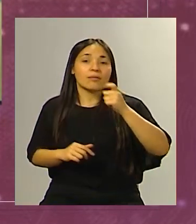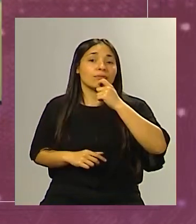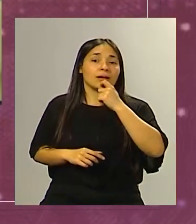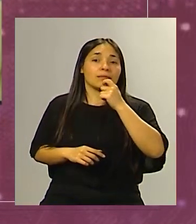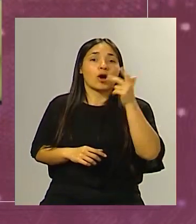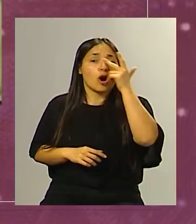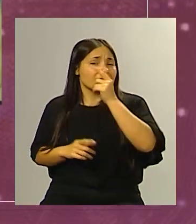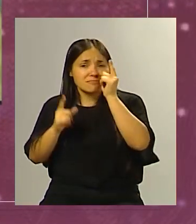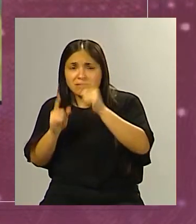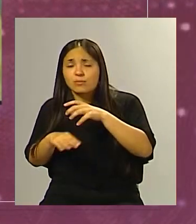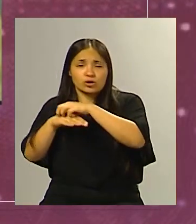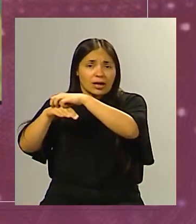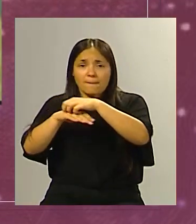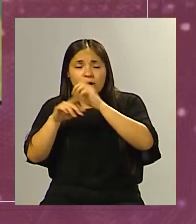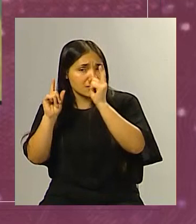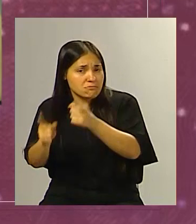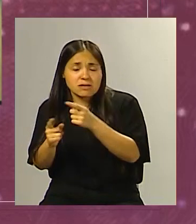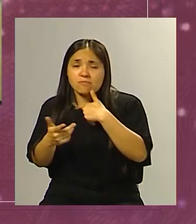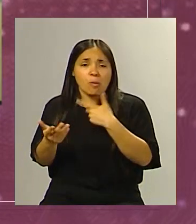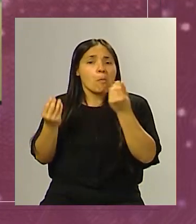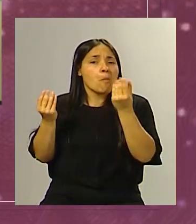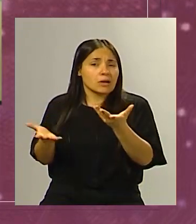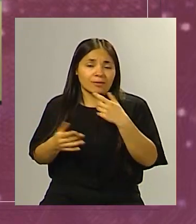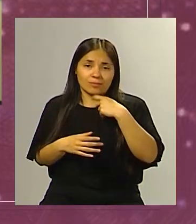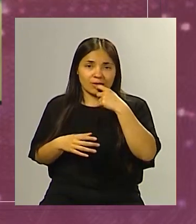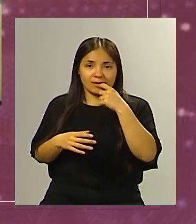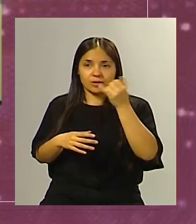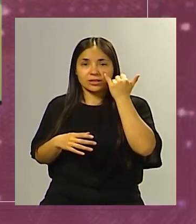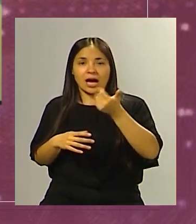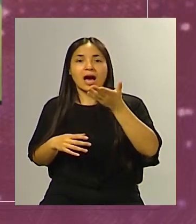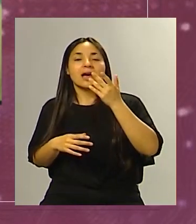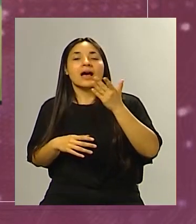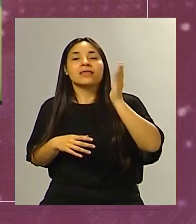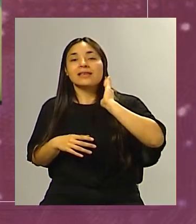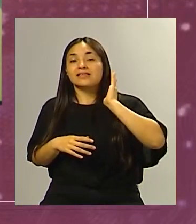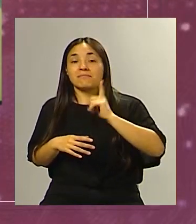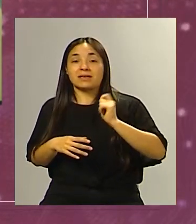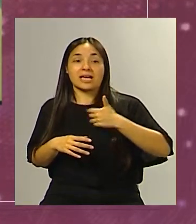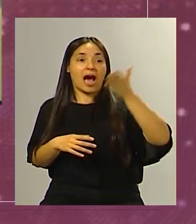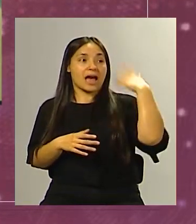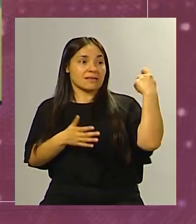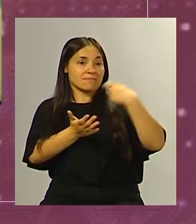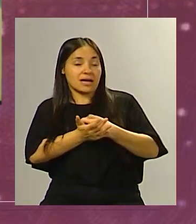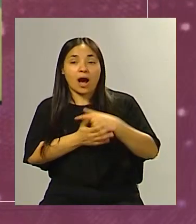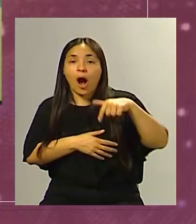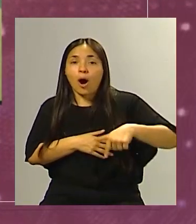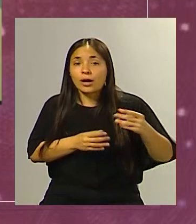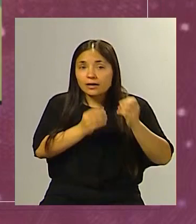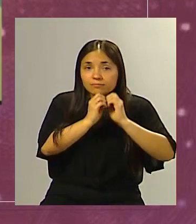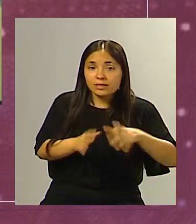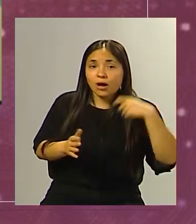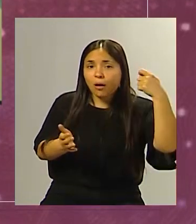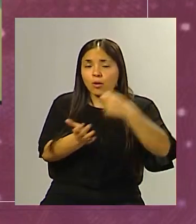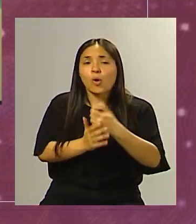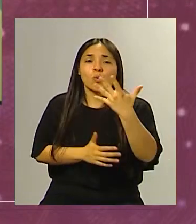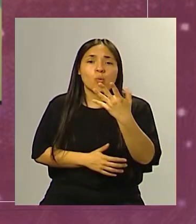hotel, el mismo transporte y con las mismas excursiones, los que contrataron hace, no sé, 16 meses pagan esto y yo que te voy a pagar ahora todo junto en